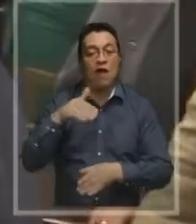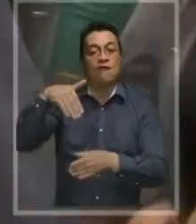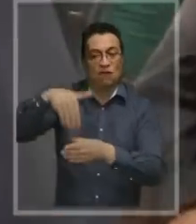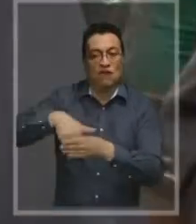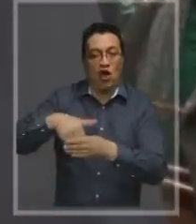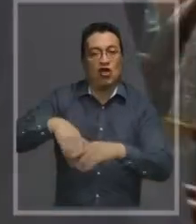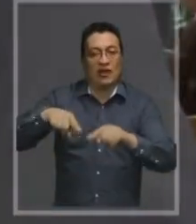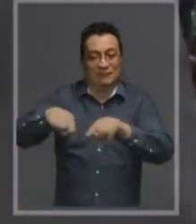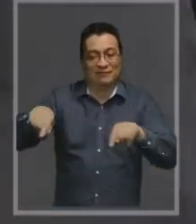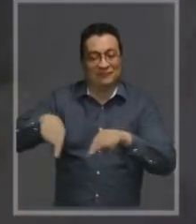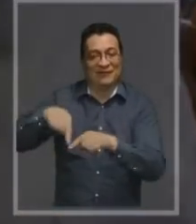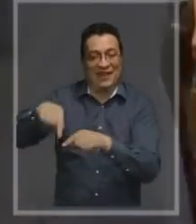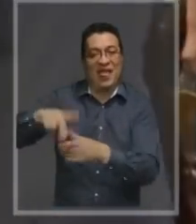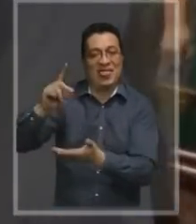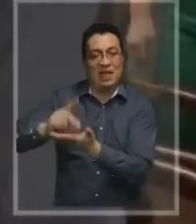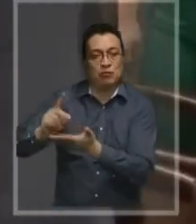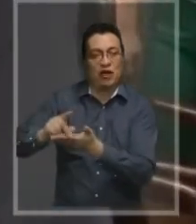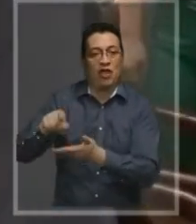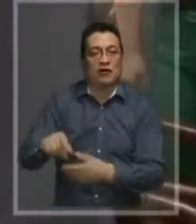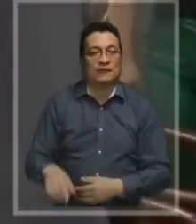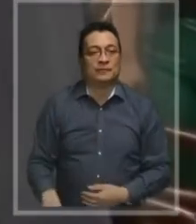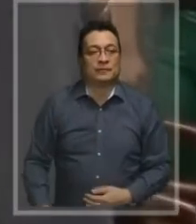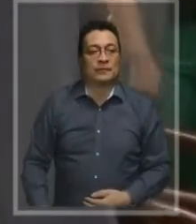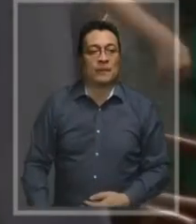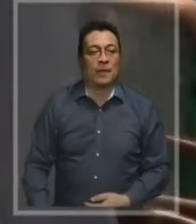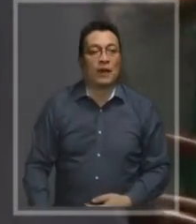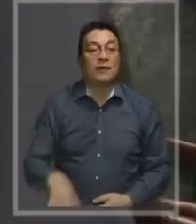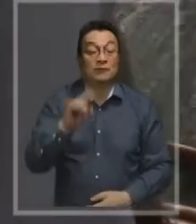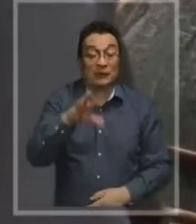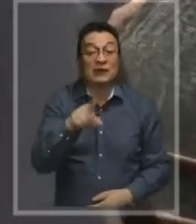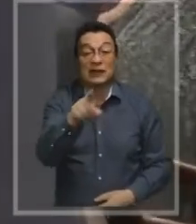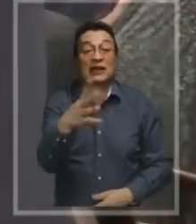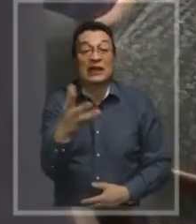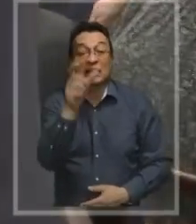la sala de la Cámara de Diputados. Personas como usted, ¿sabe lo que hacen, Gonzalo? Sí, ¿sabe lo que hacen?